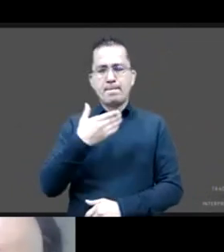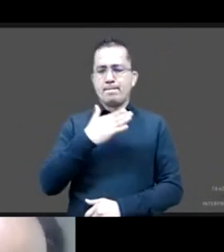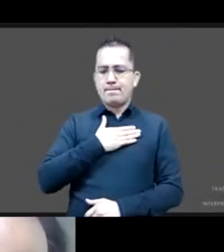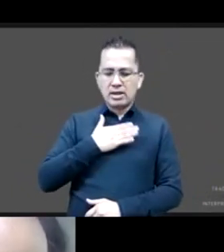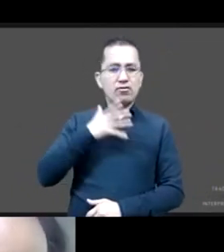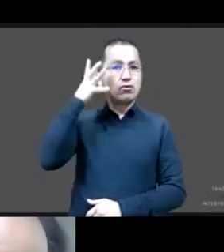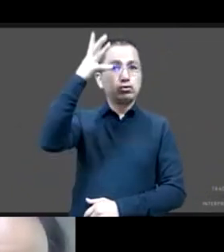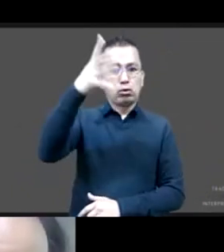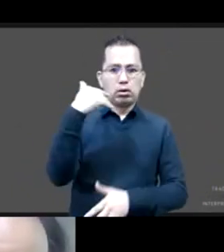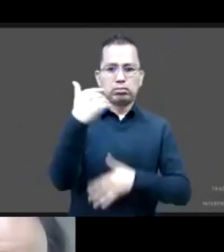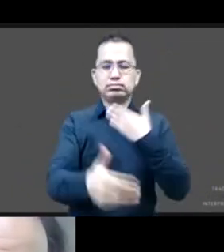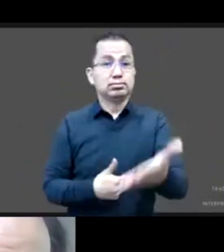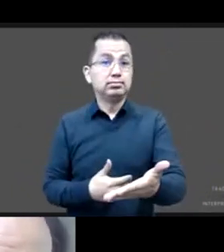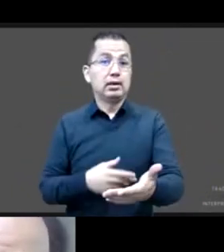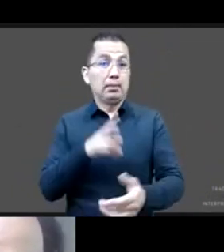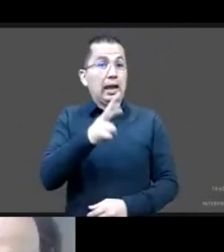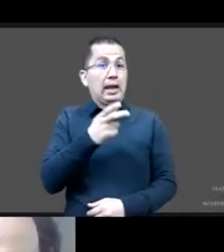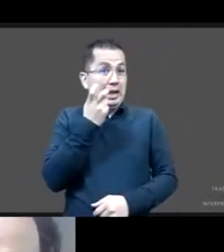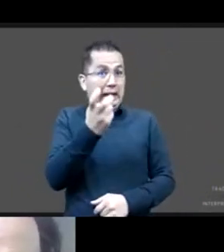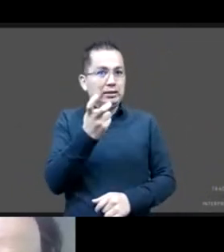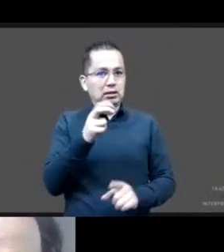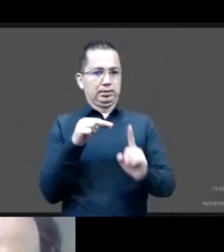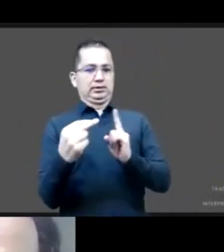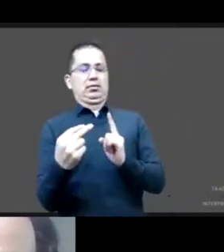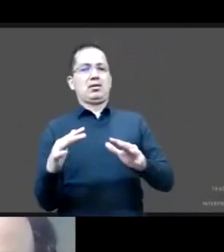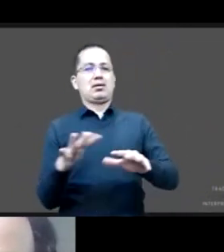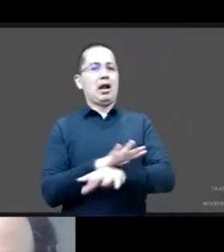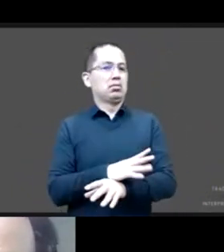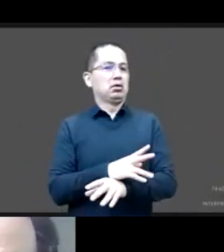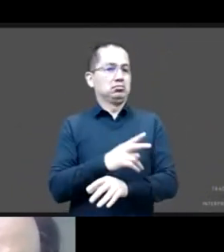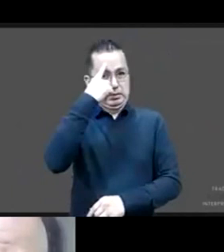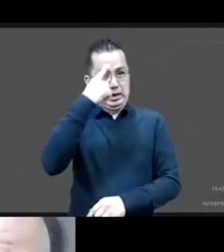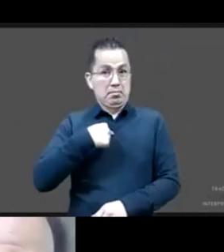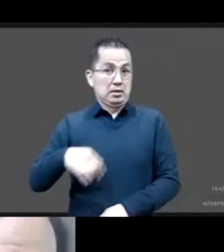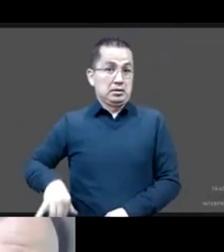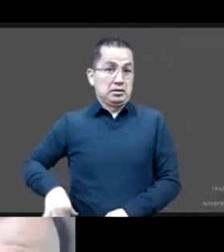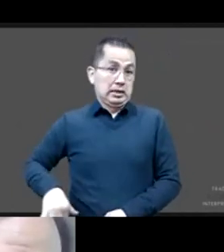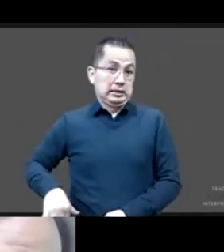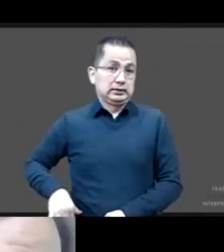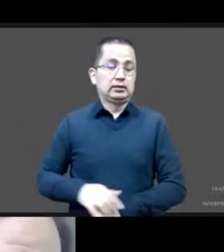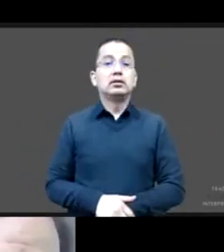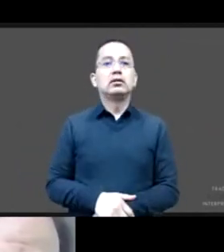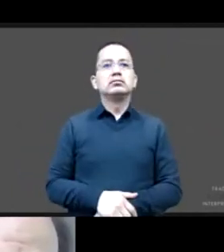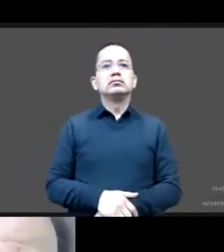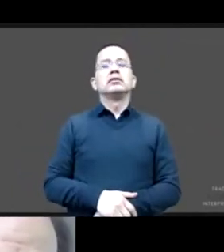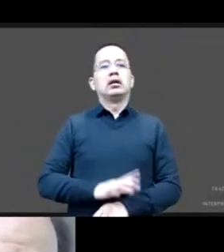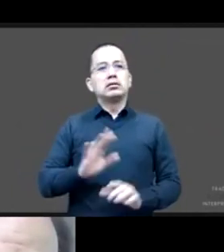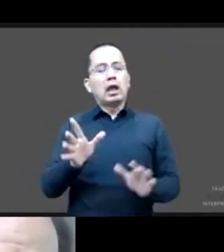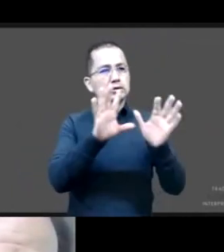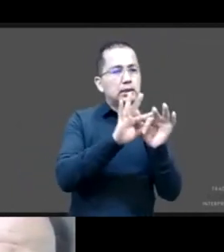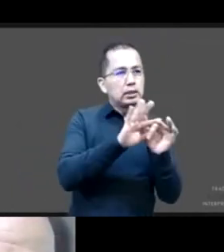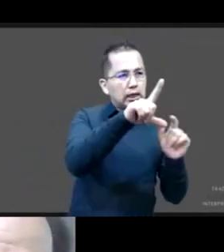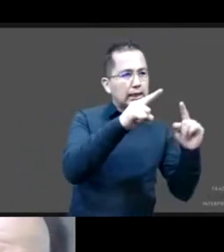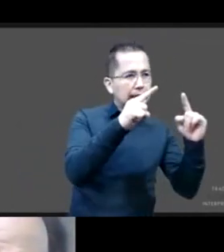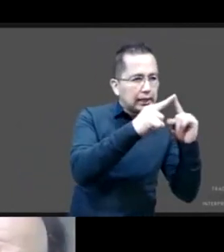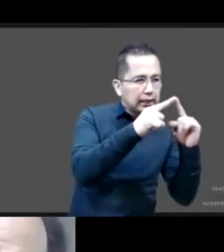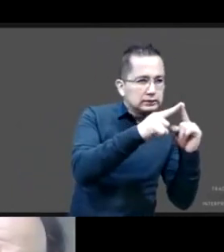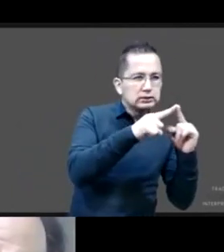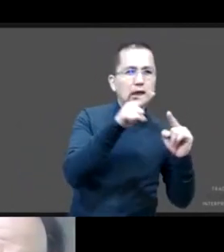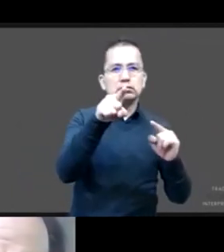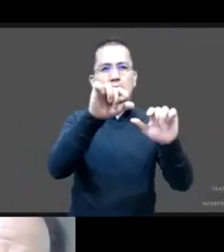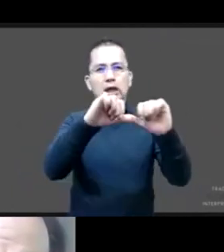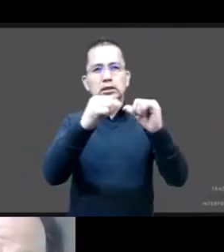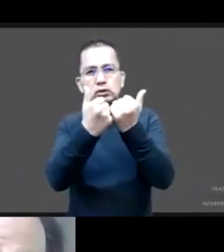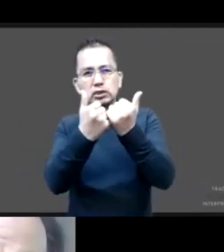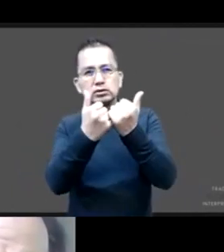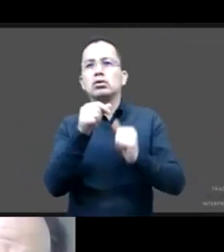relevante y hemos visto el papel de las iglesias y el papel de la sociedad civil